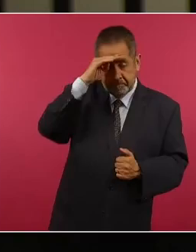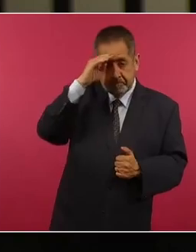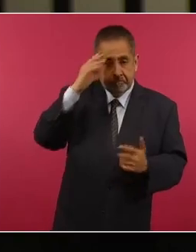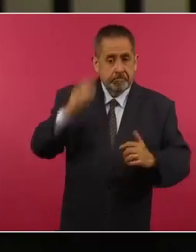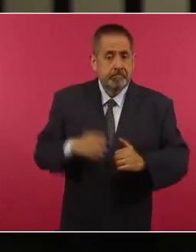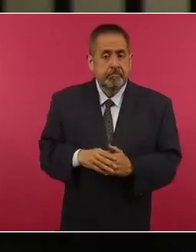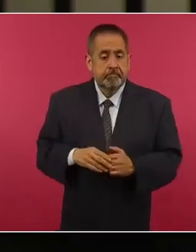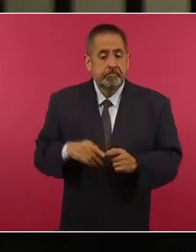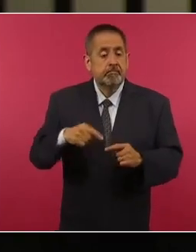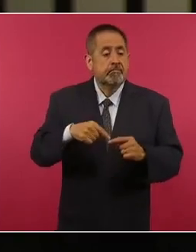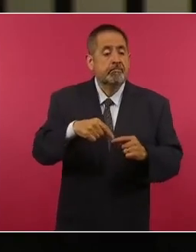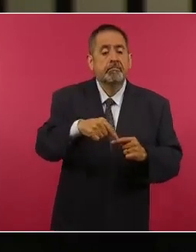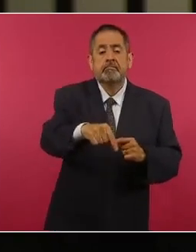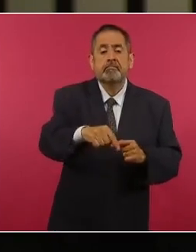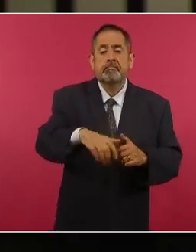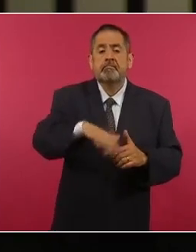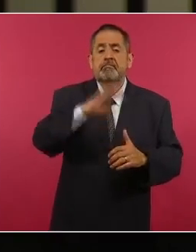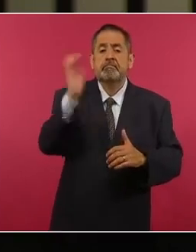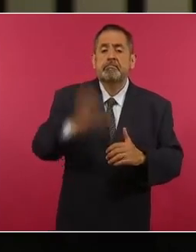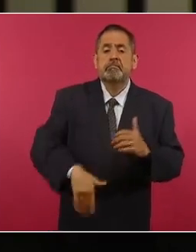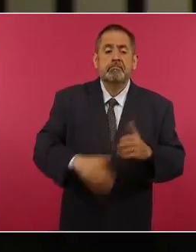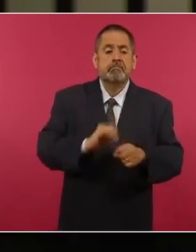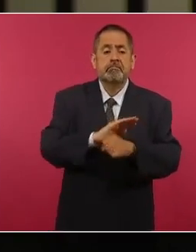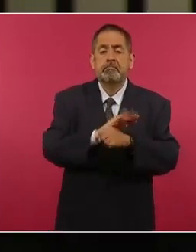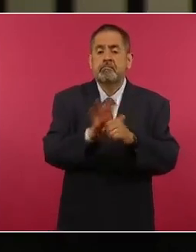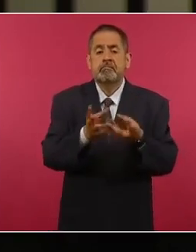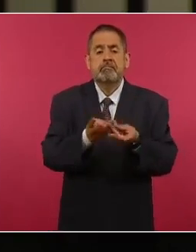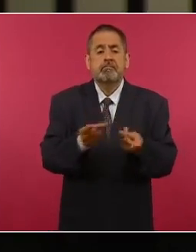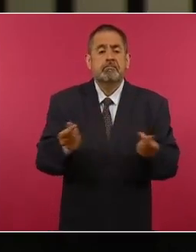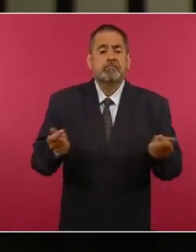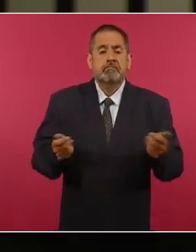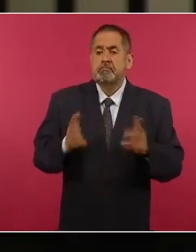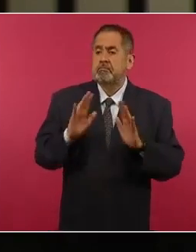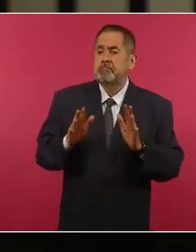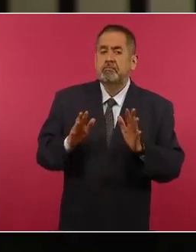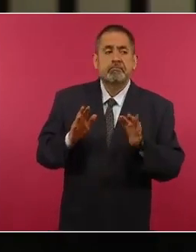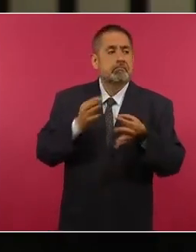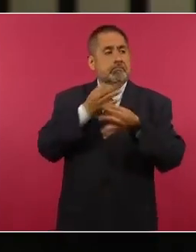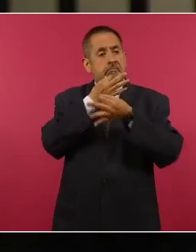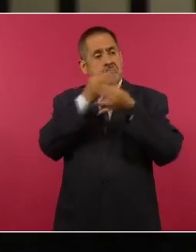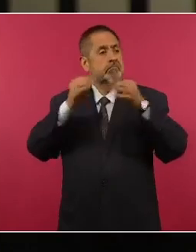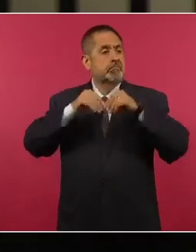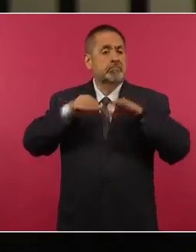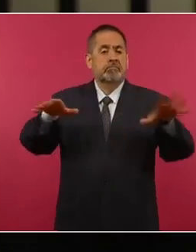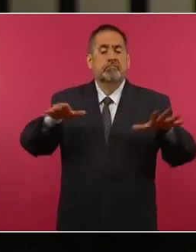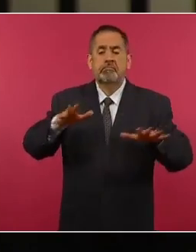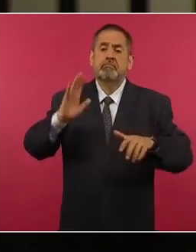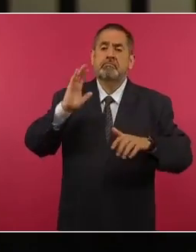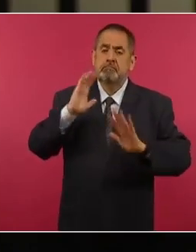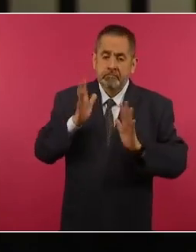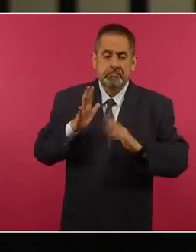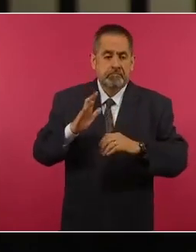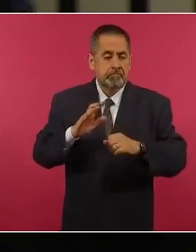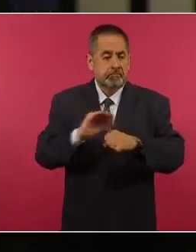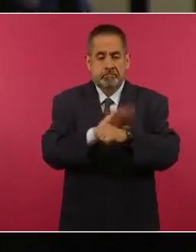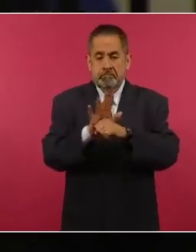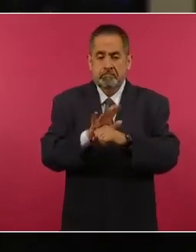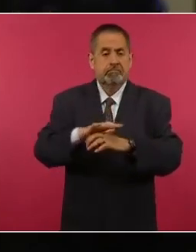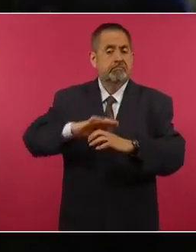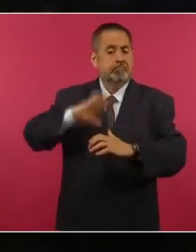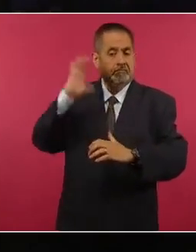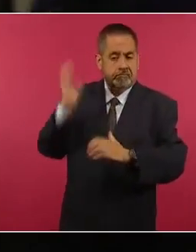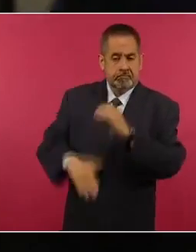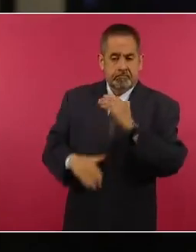que ya estamos a fines de la pandemia, si usted ya ha llegado a pensar, decir que ya la pandemia está por